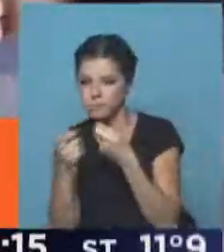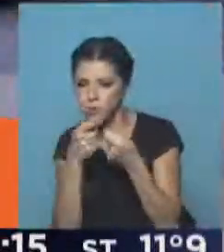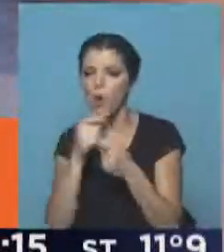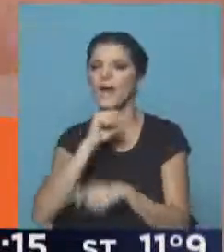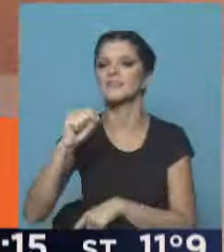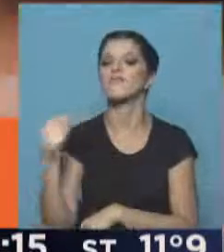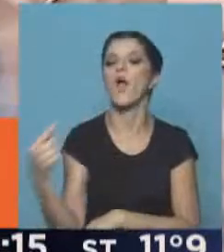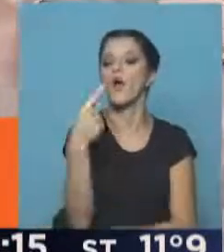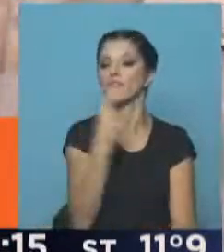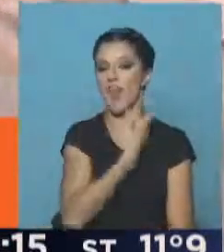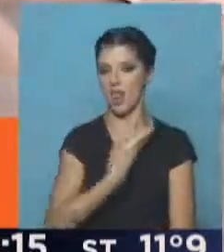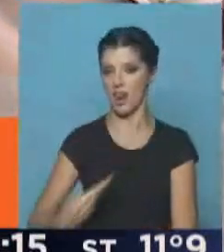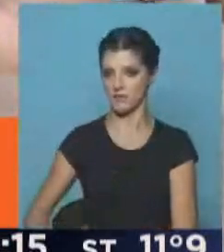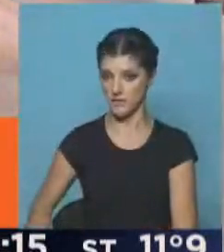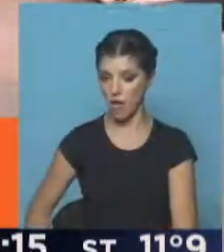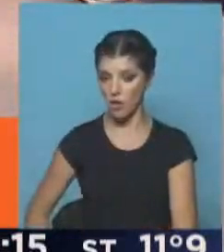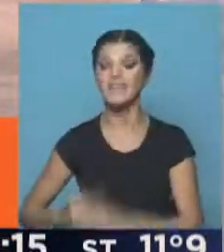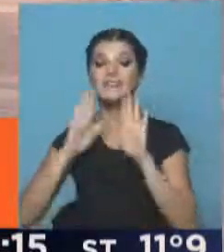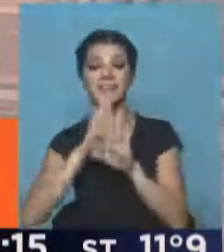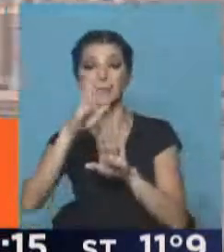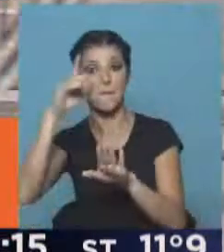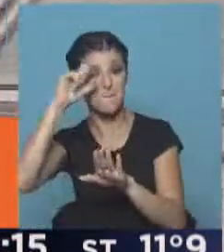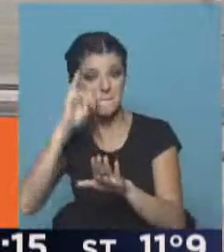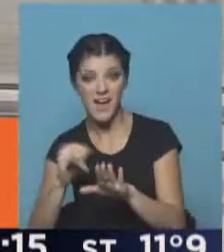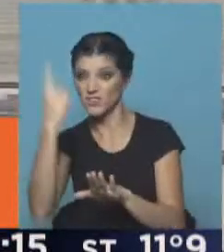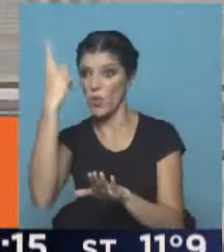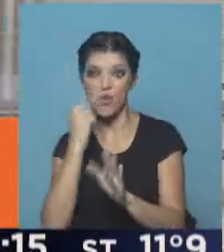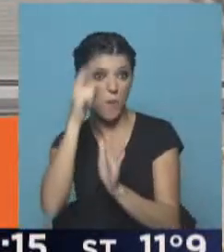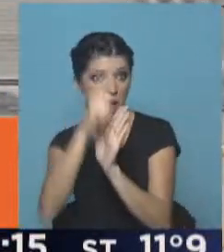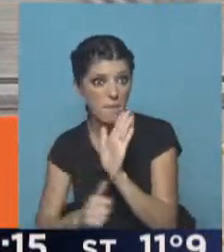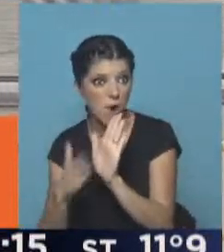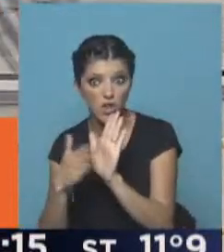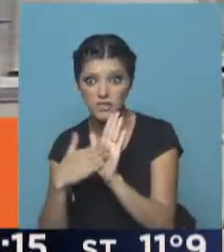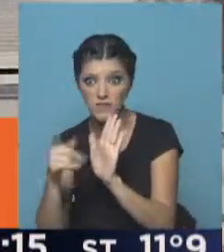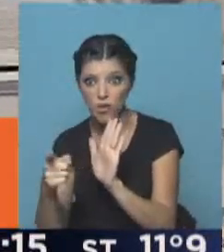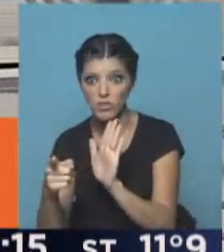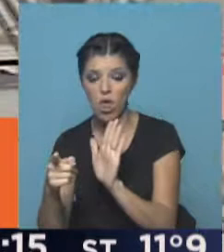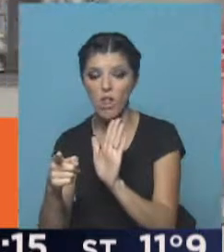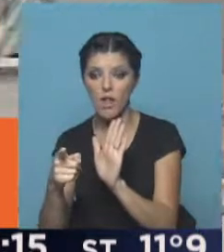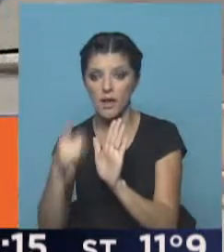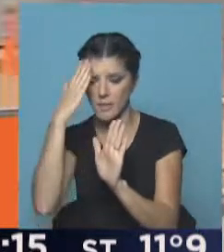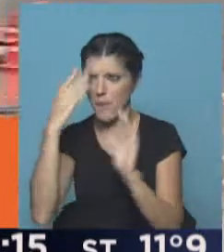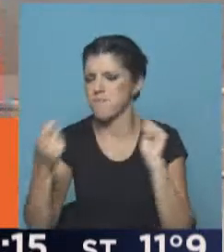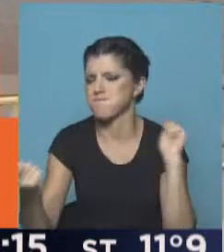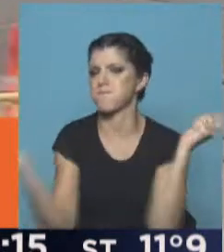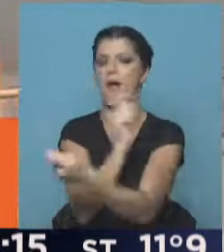Estado Nacional, donde lograron que Lázaro Báez, un simple monotributista, según sus palabras textuales, se convirtiera en